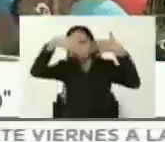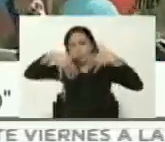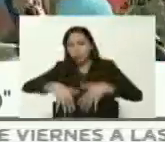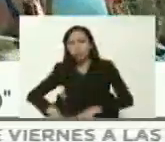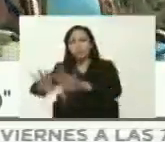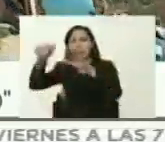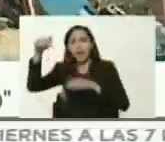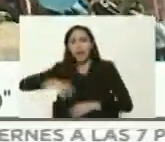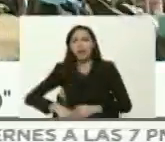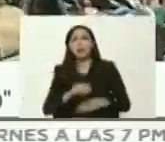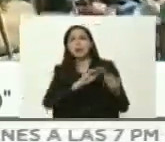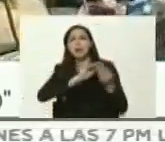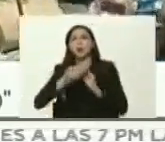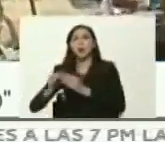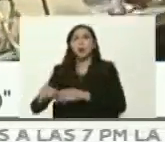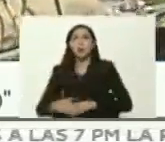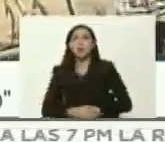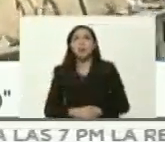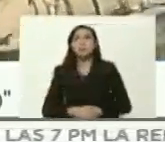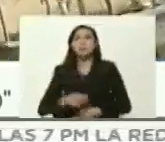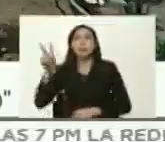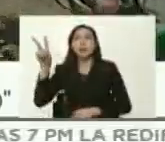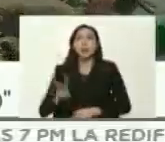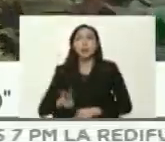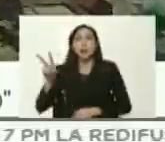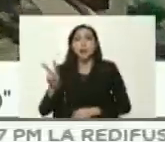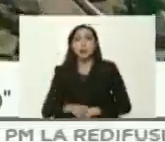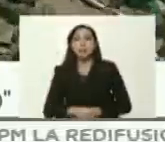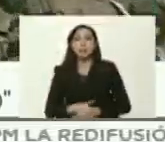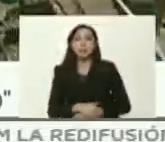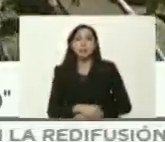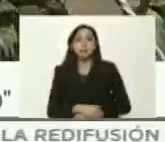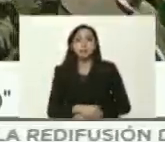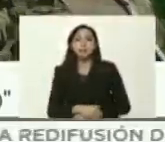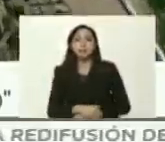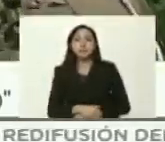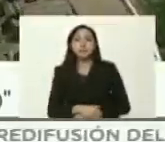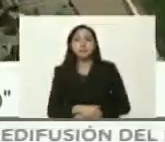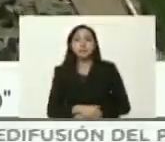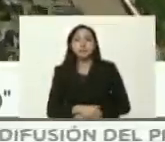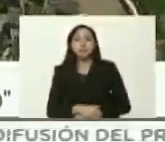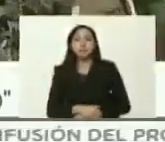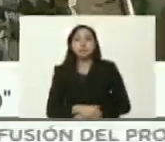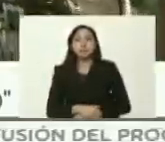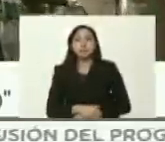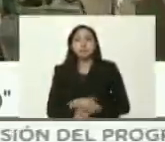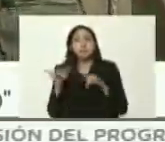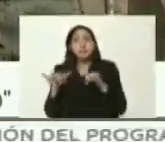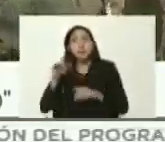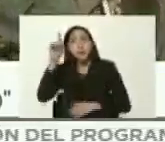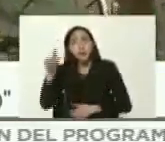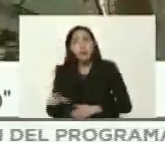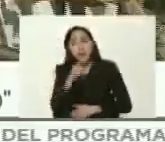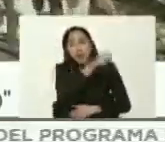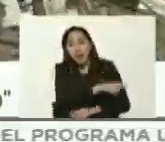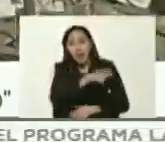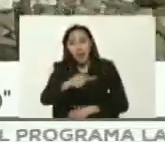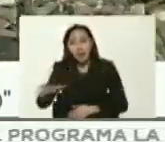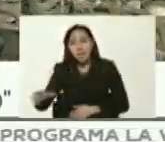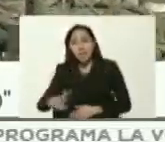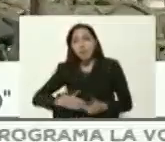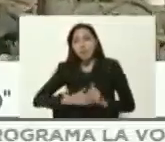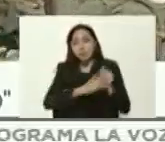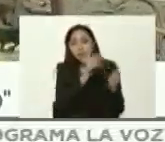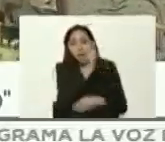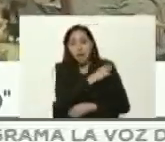aquí a estos sectores de La Vega, presidente. Además, aquí mismo está también la gente de mi general Reverol, que